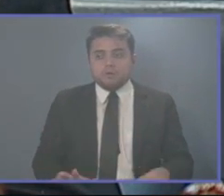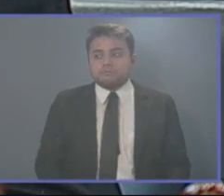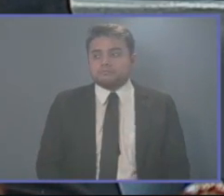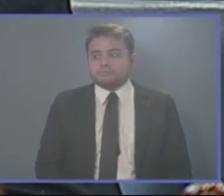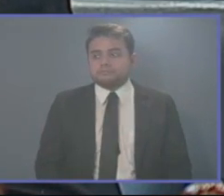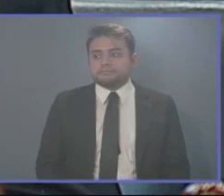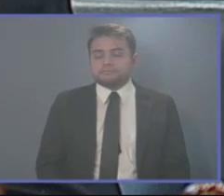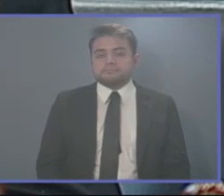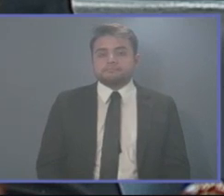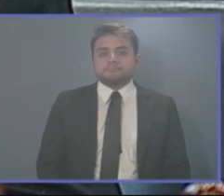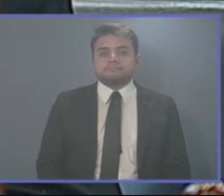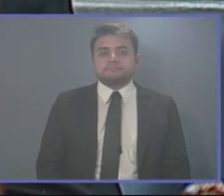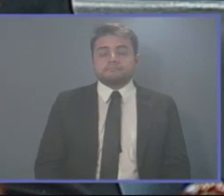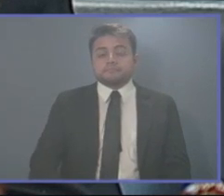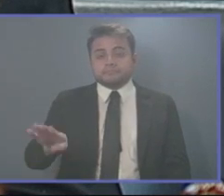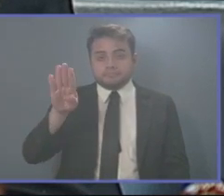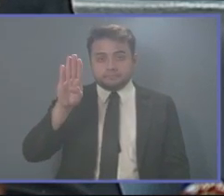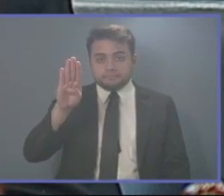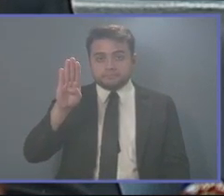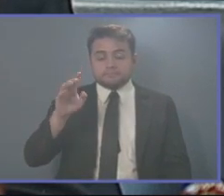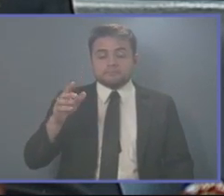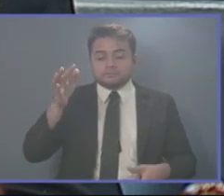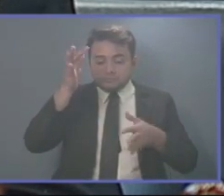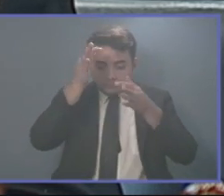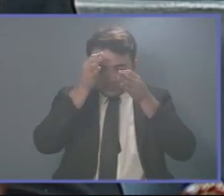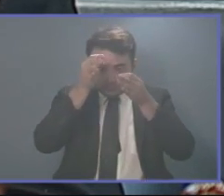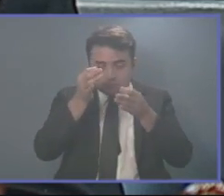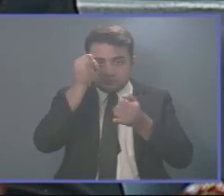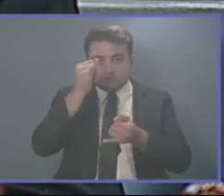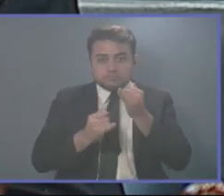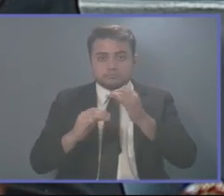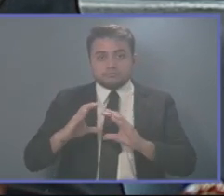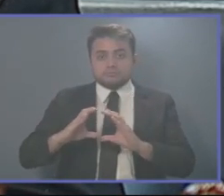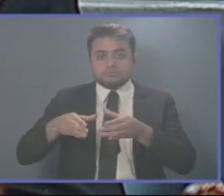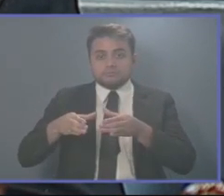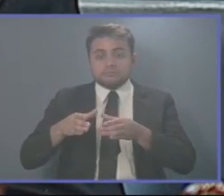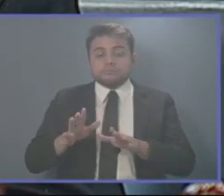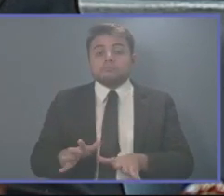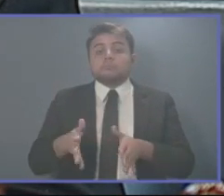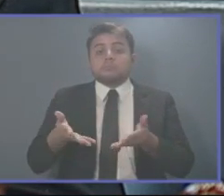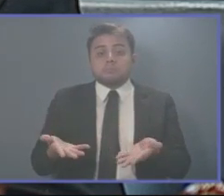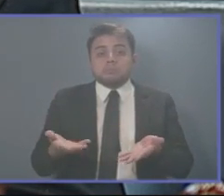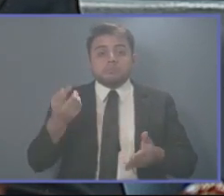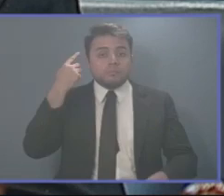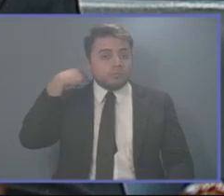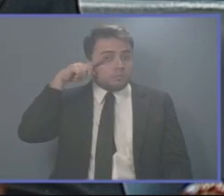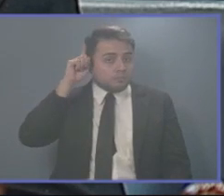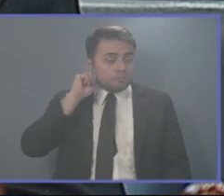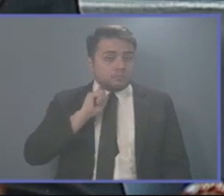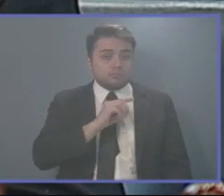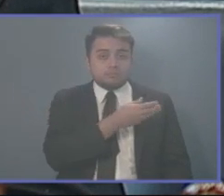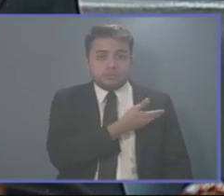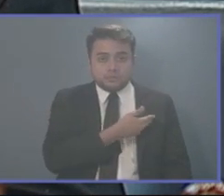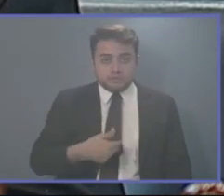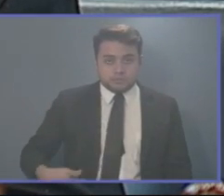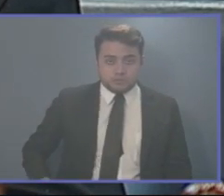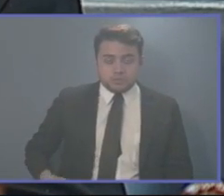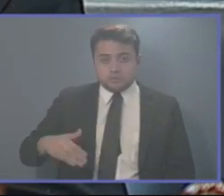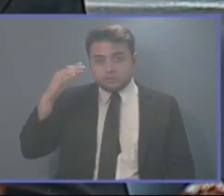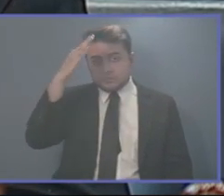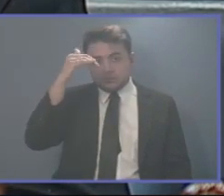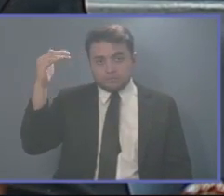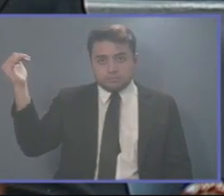dictamen parcial a las observaciones del presidente de la republica a la ley especial para la